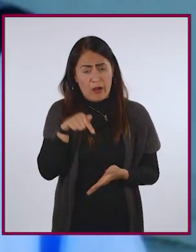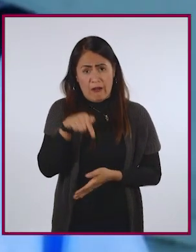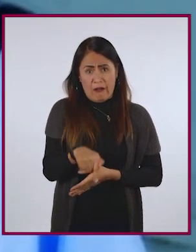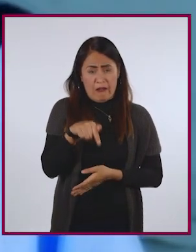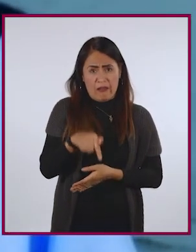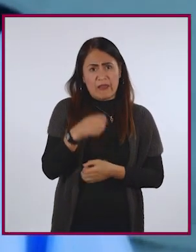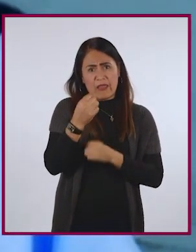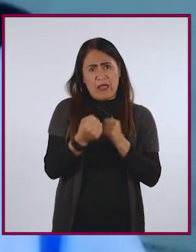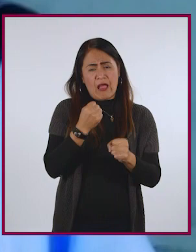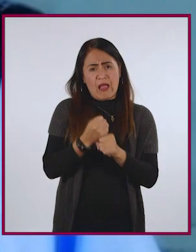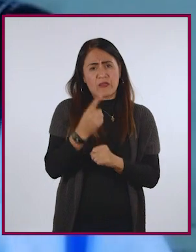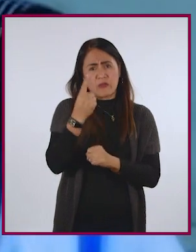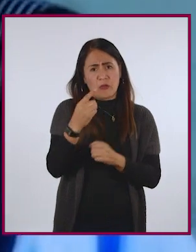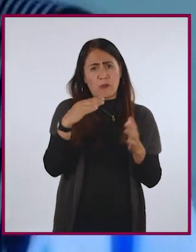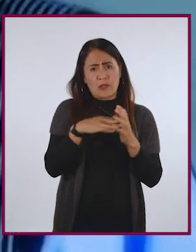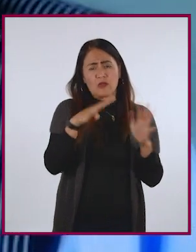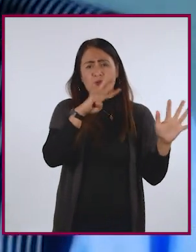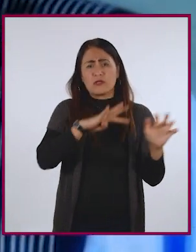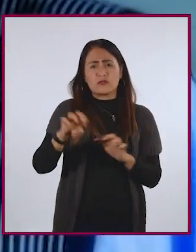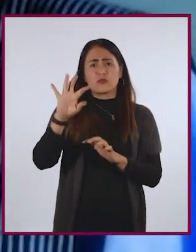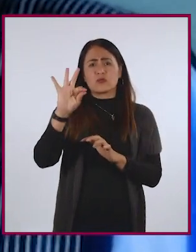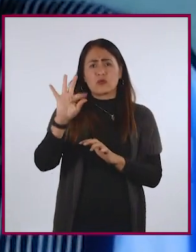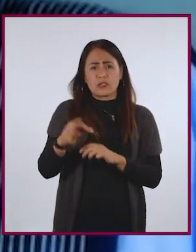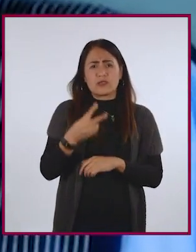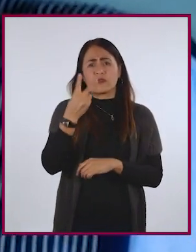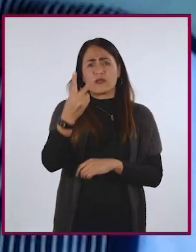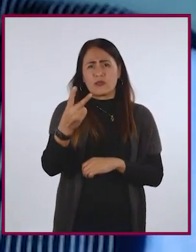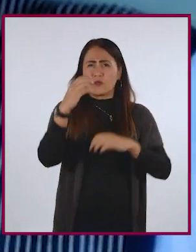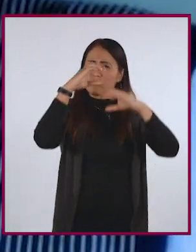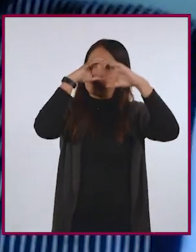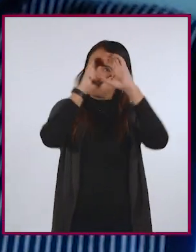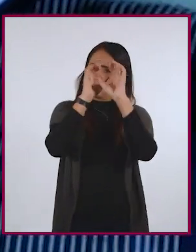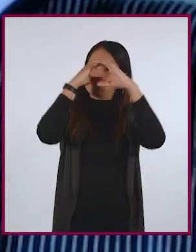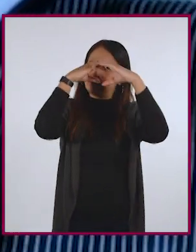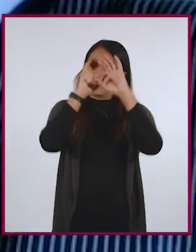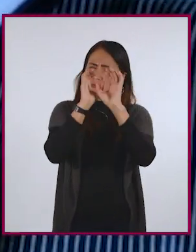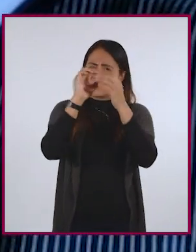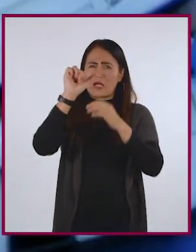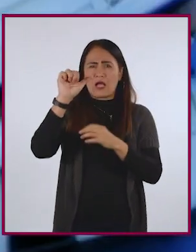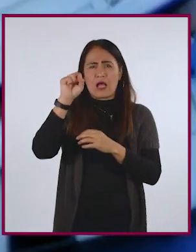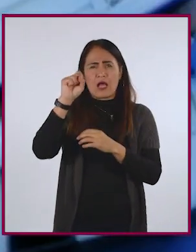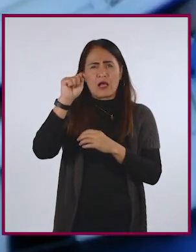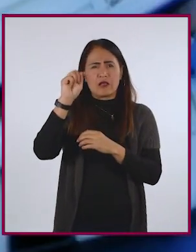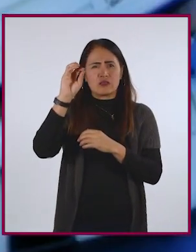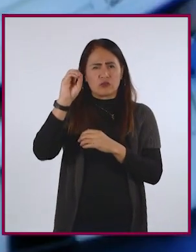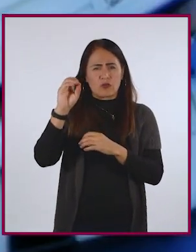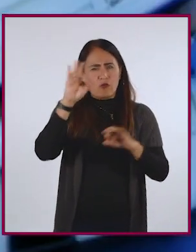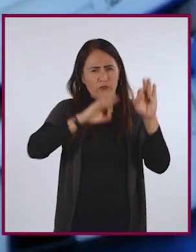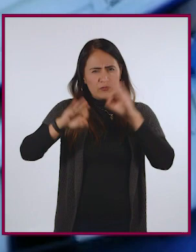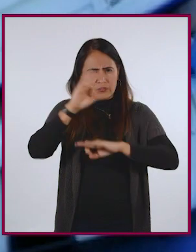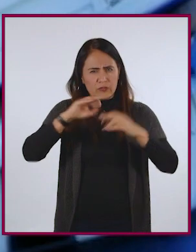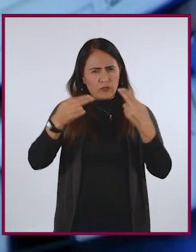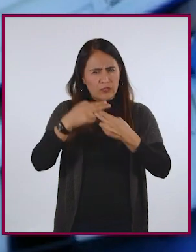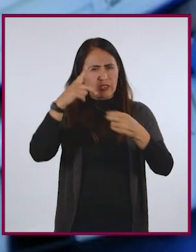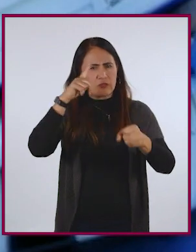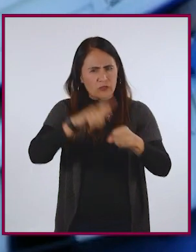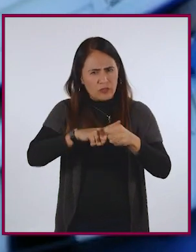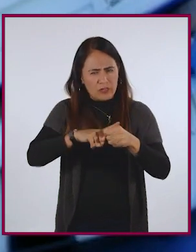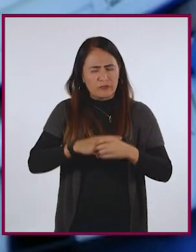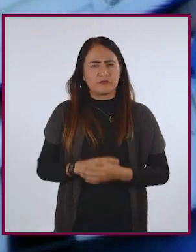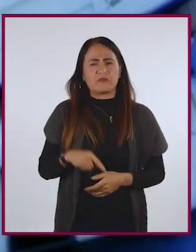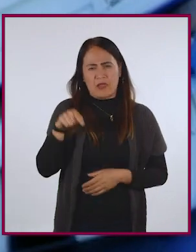durante muchos años a partir del año de 1942 como el Observatorio Astrofísico Nacional